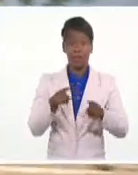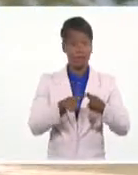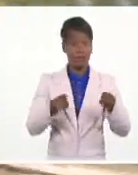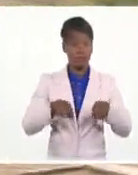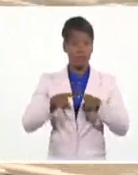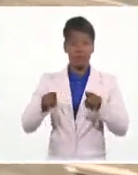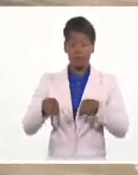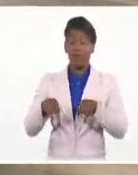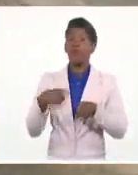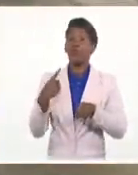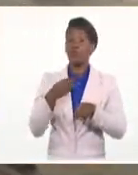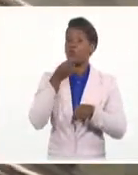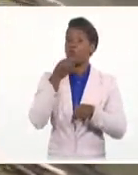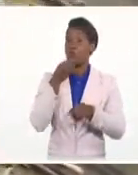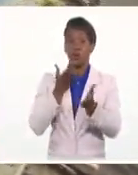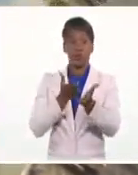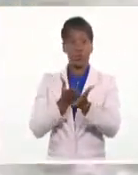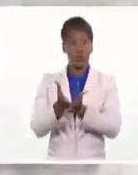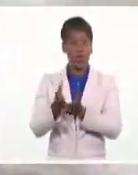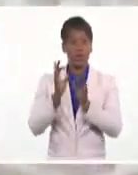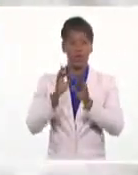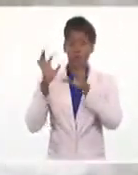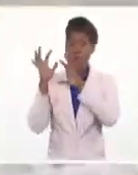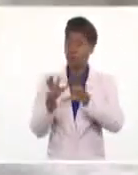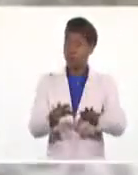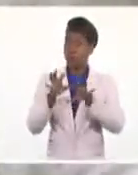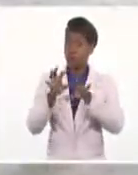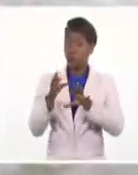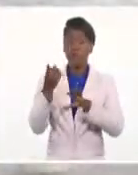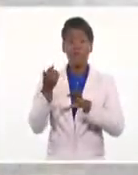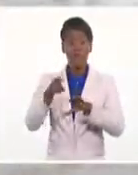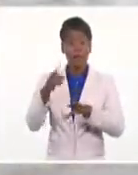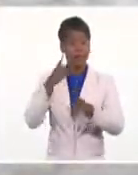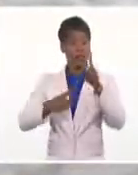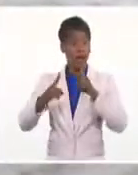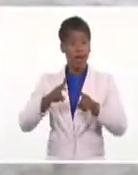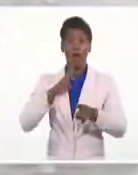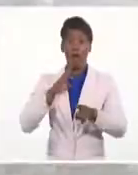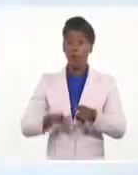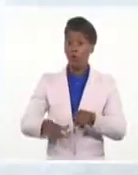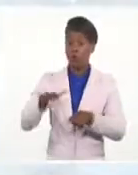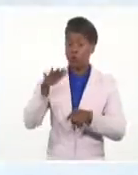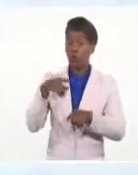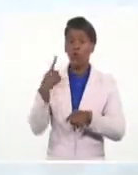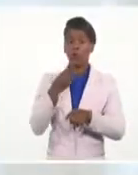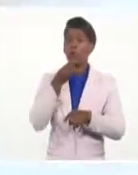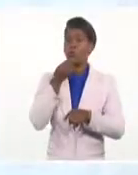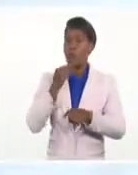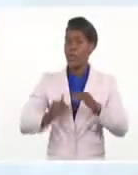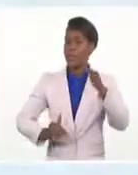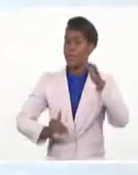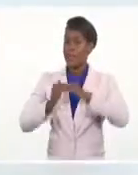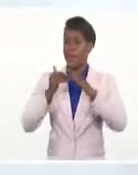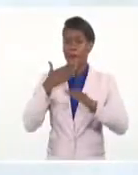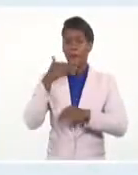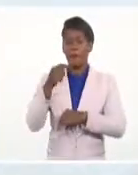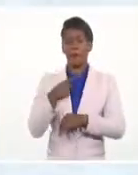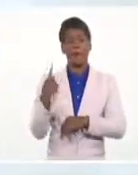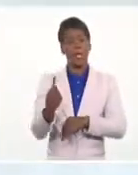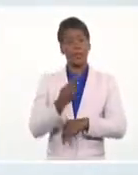capacidad disponible para almacenar 3.400 millones de metros cúbicos, valor que representa